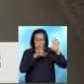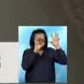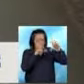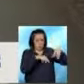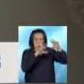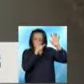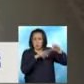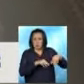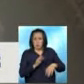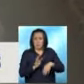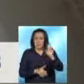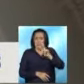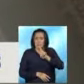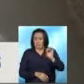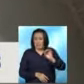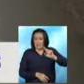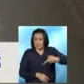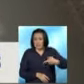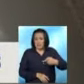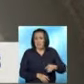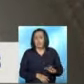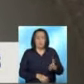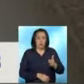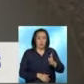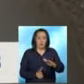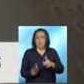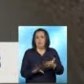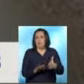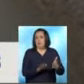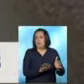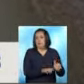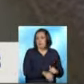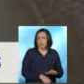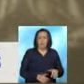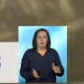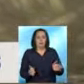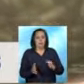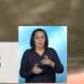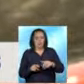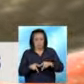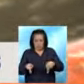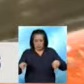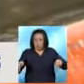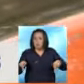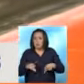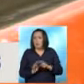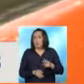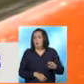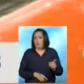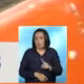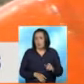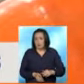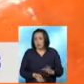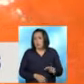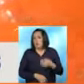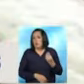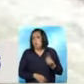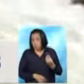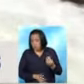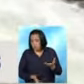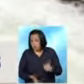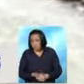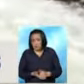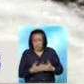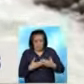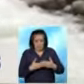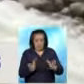lluvias, más de 20.000 truchas fallecieron entre juveniles y adultos en la piscigranja de Huaraz. Esto debido a que la